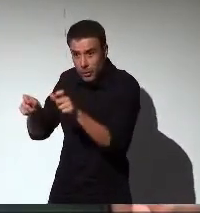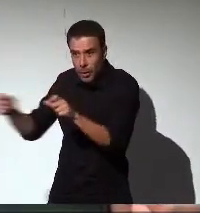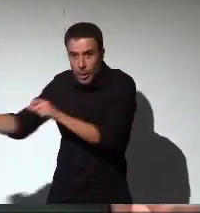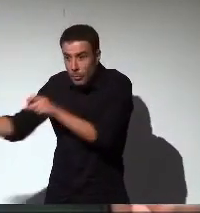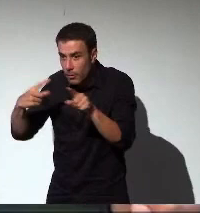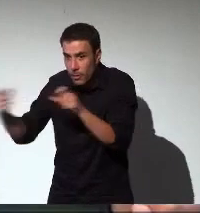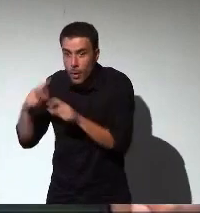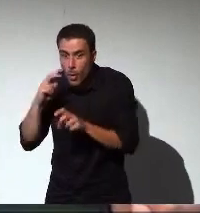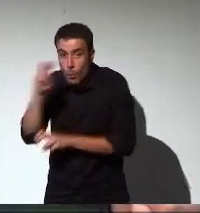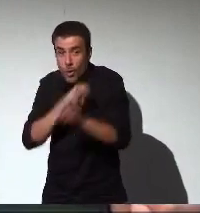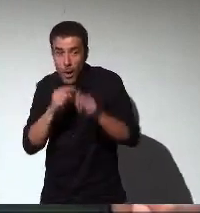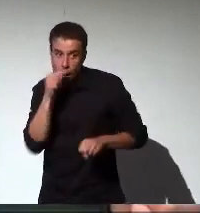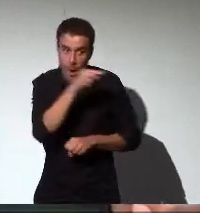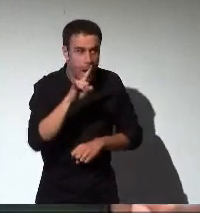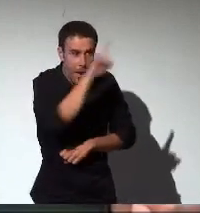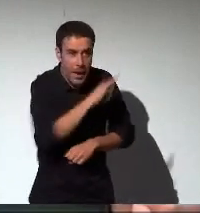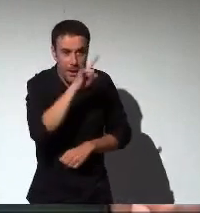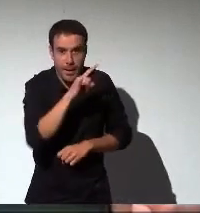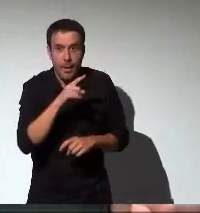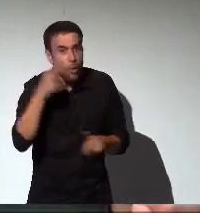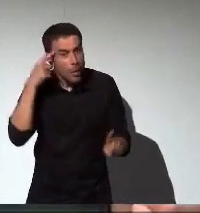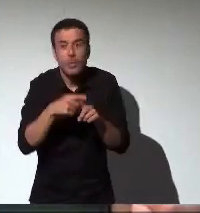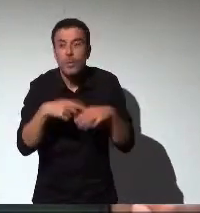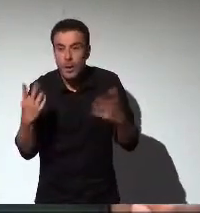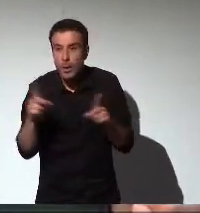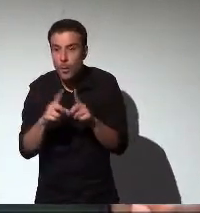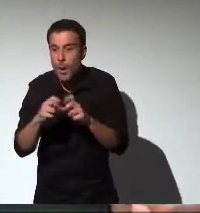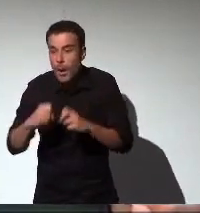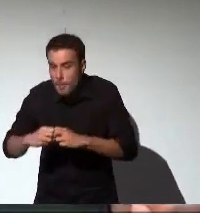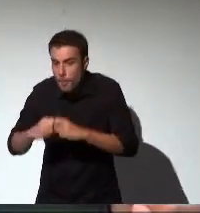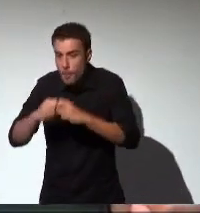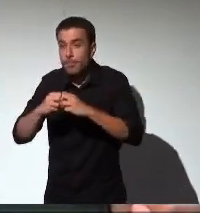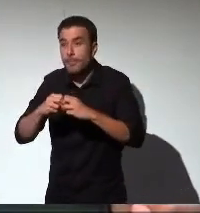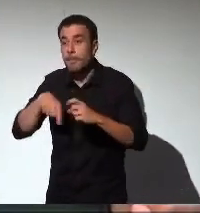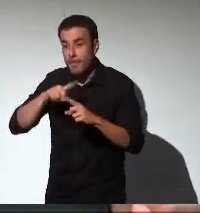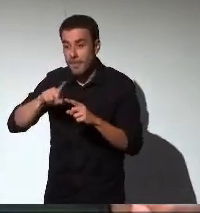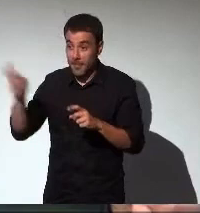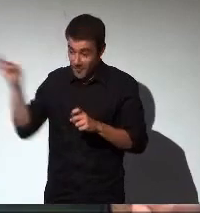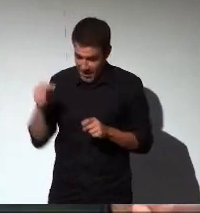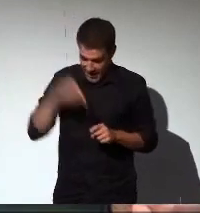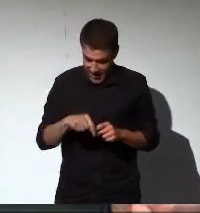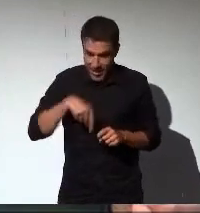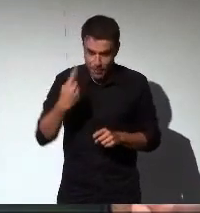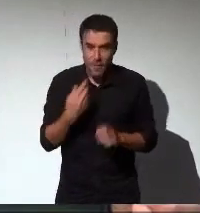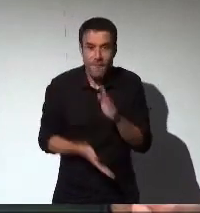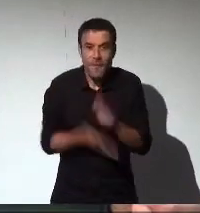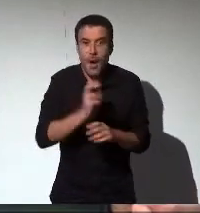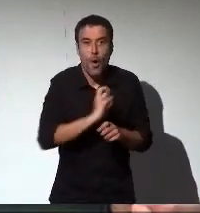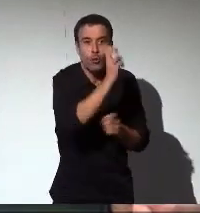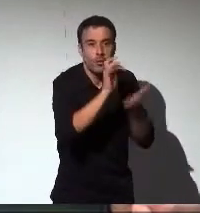vienen buscando Canarias como puente, como plataforma de lanzamiento hacia nuevas